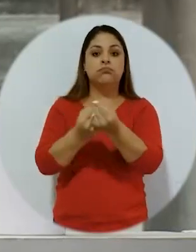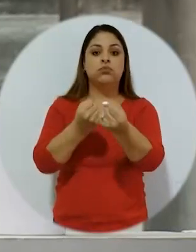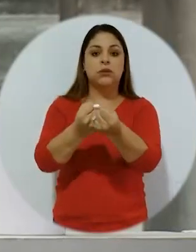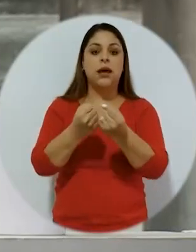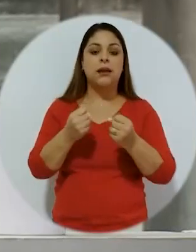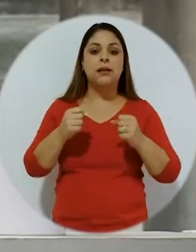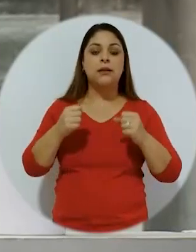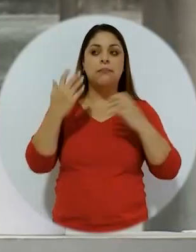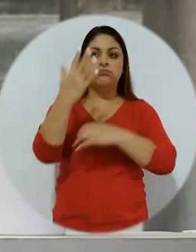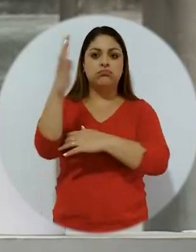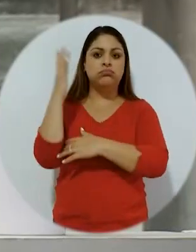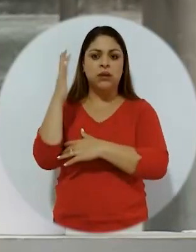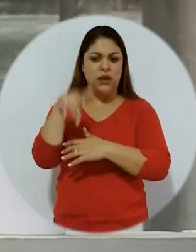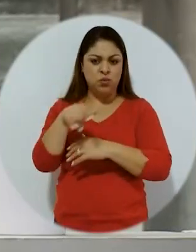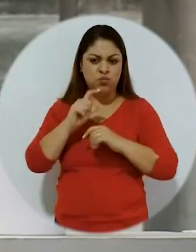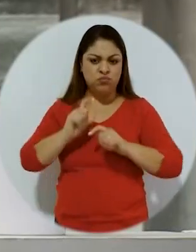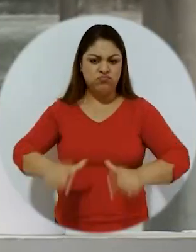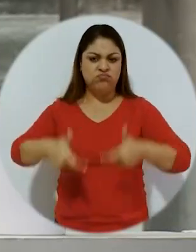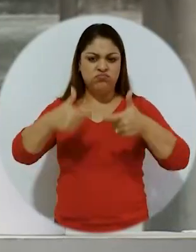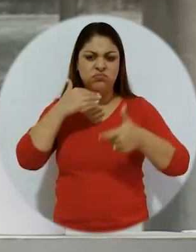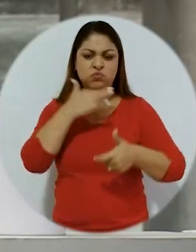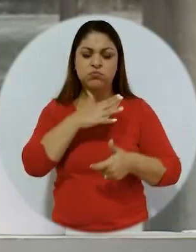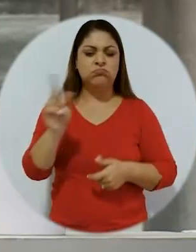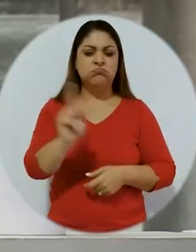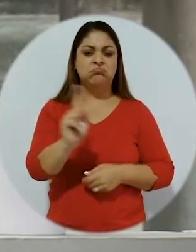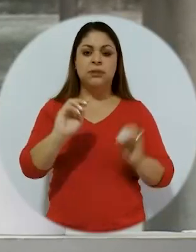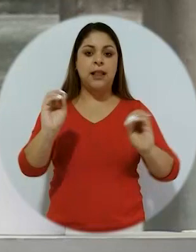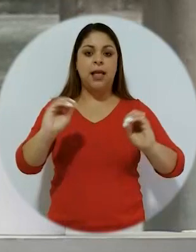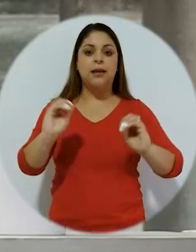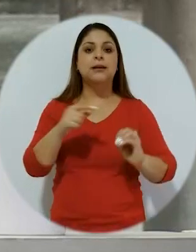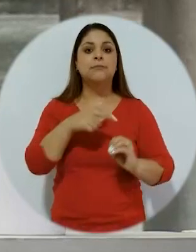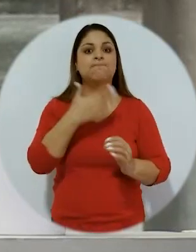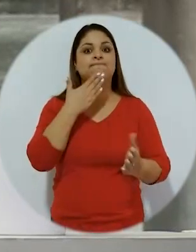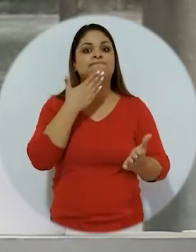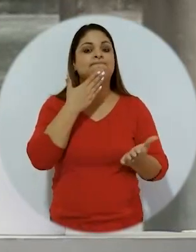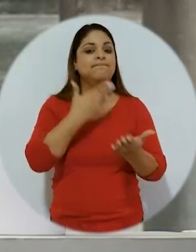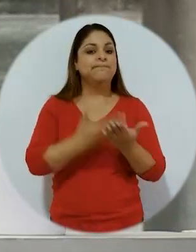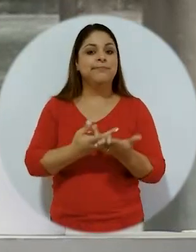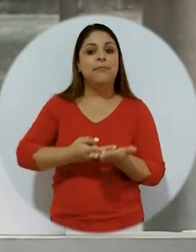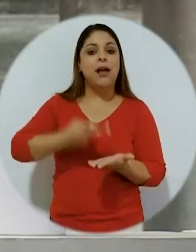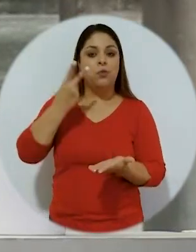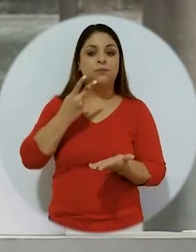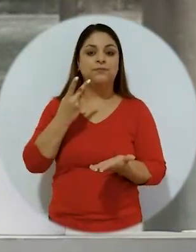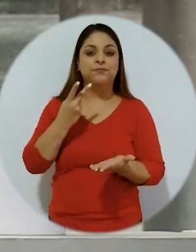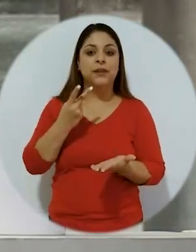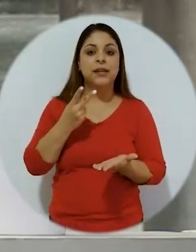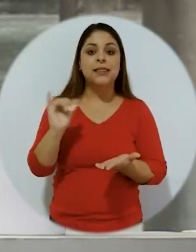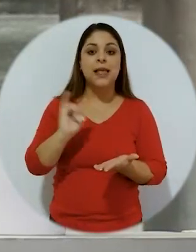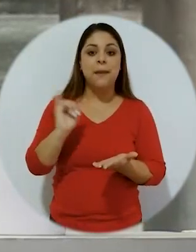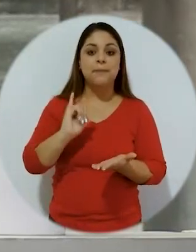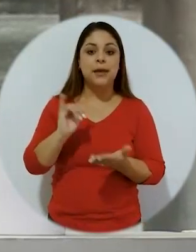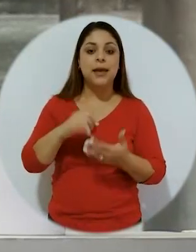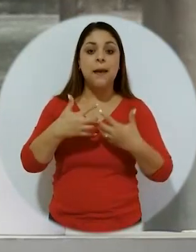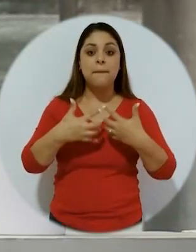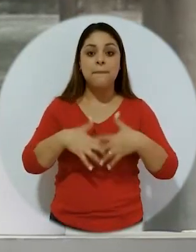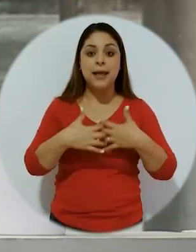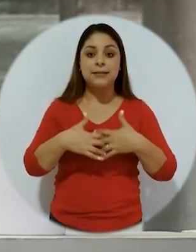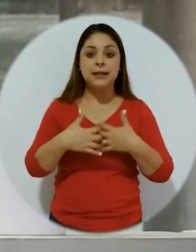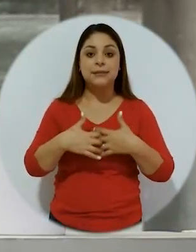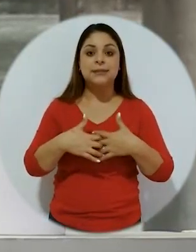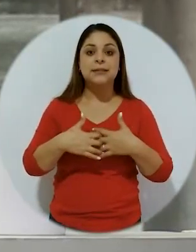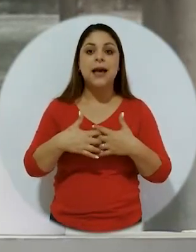ambiente, que no generan contaminación y que tienen mucho valor agregado. O algunas empresas que, por ejemplo, están